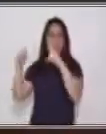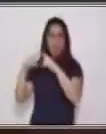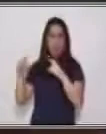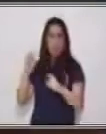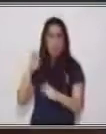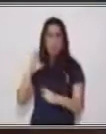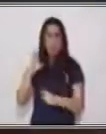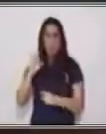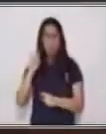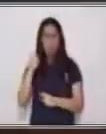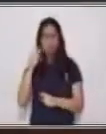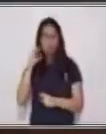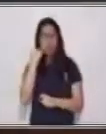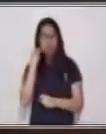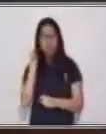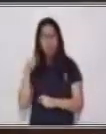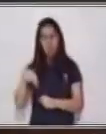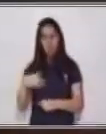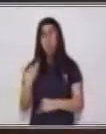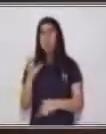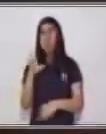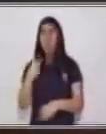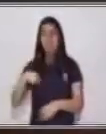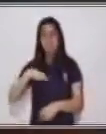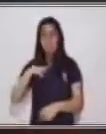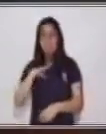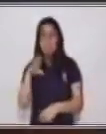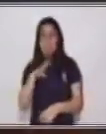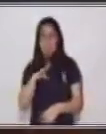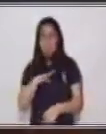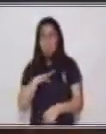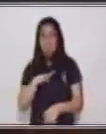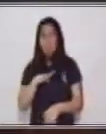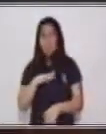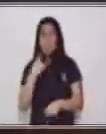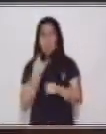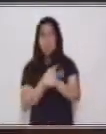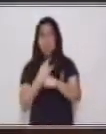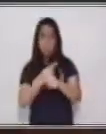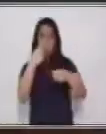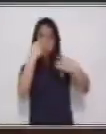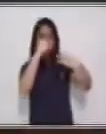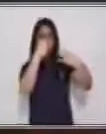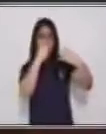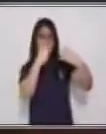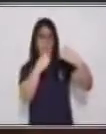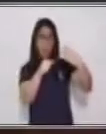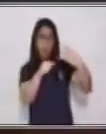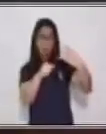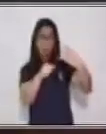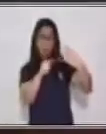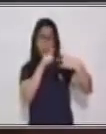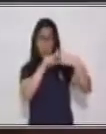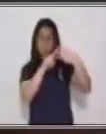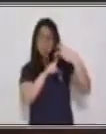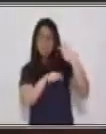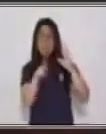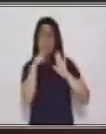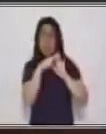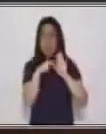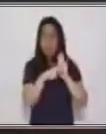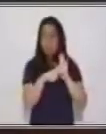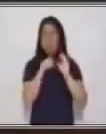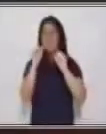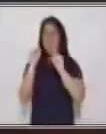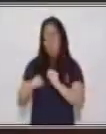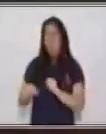características, estos 3 criterios, usted va a poder hallar la aplicación de las 4 secciones cónicas.